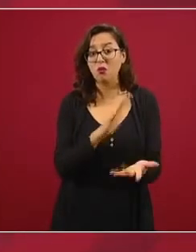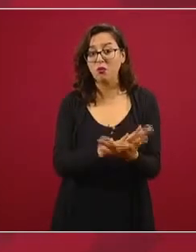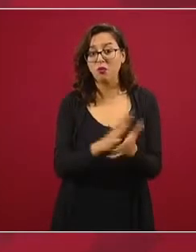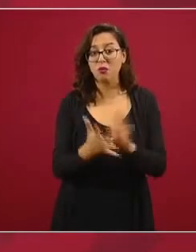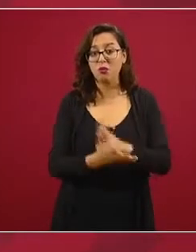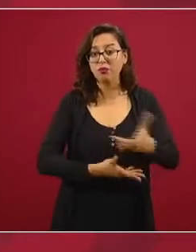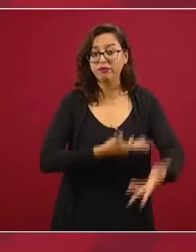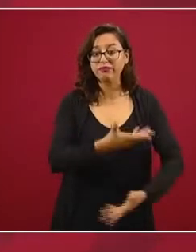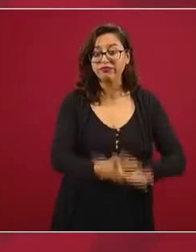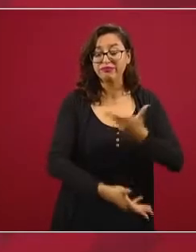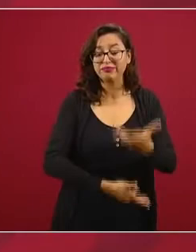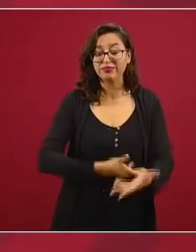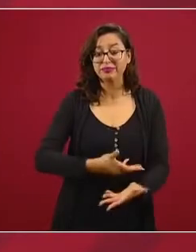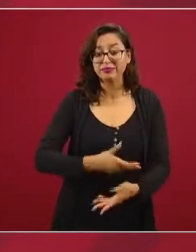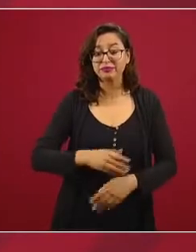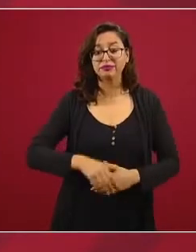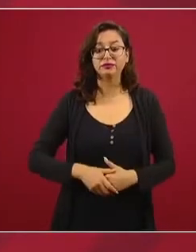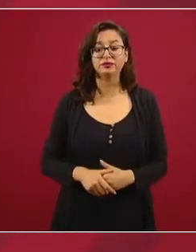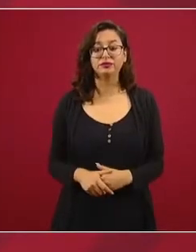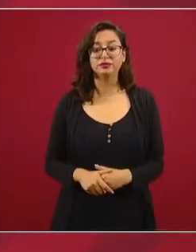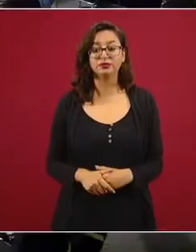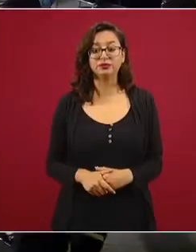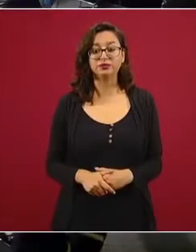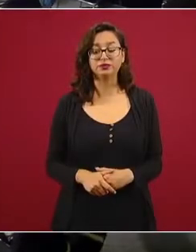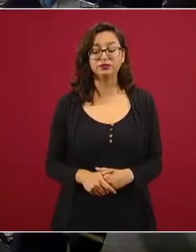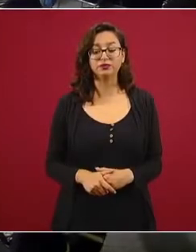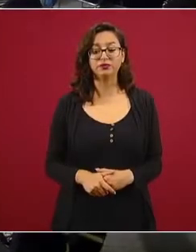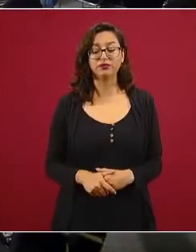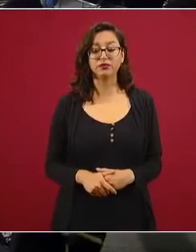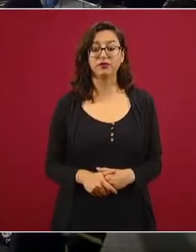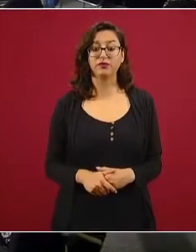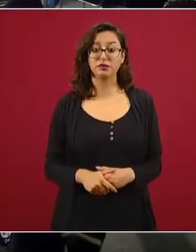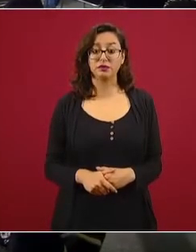¿Cómo se